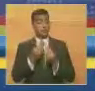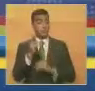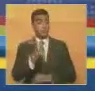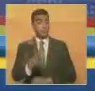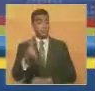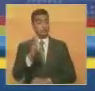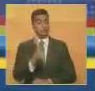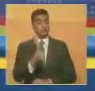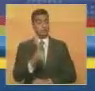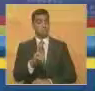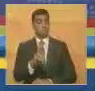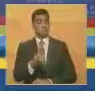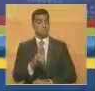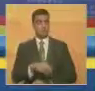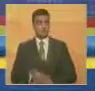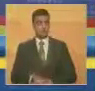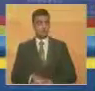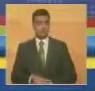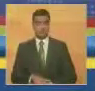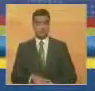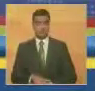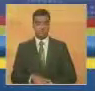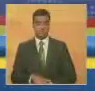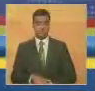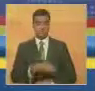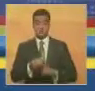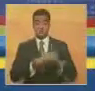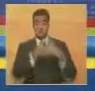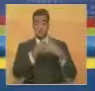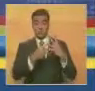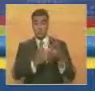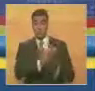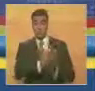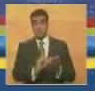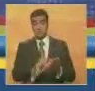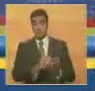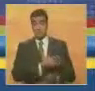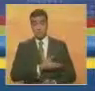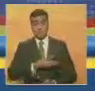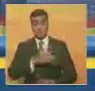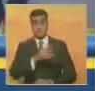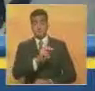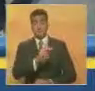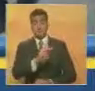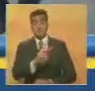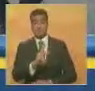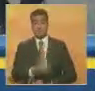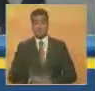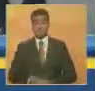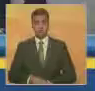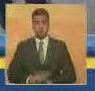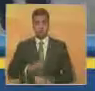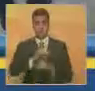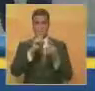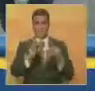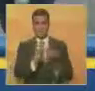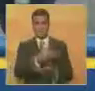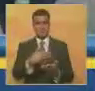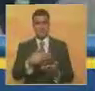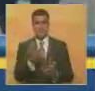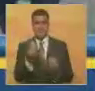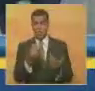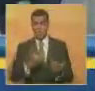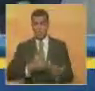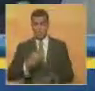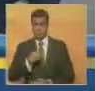utilizaste o llevaste a cabo algún tipo de intervención con los implantes pip la pregunta del millón doctor Cómo puedo